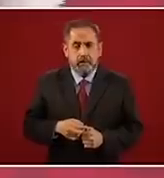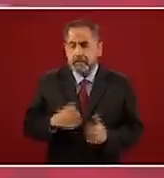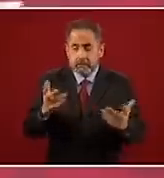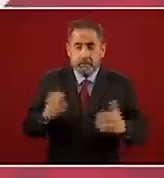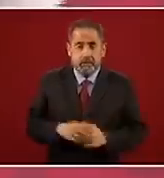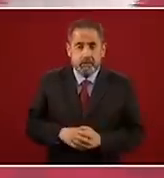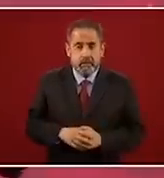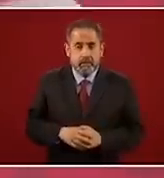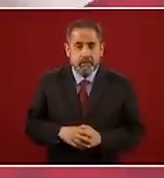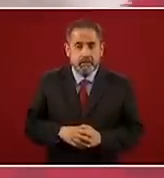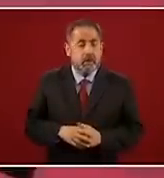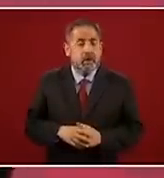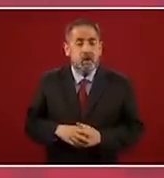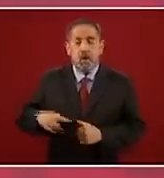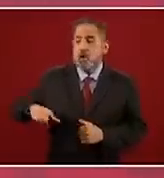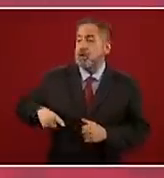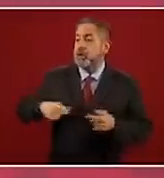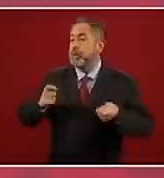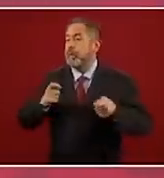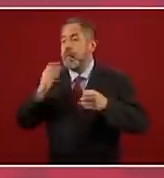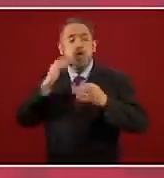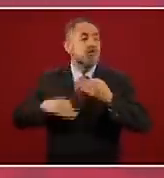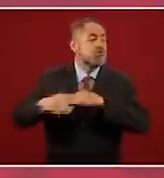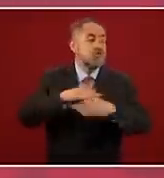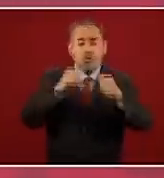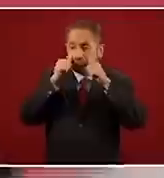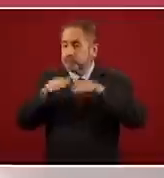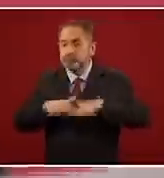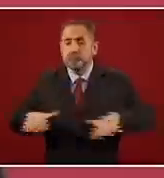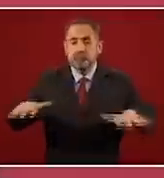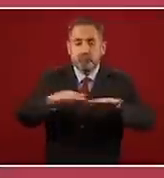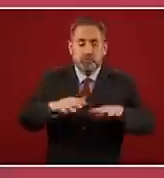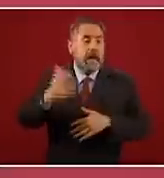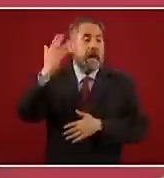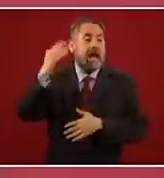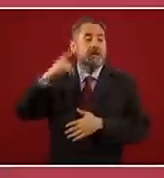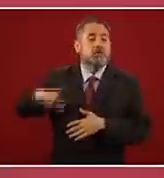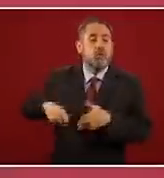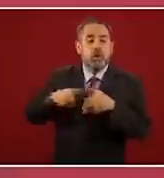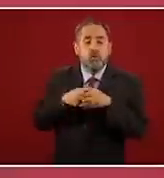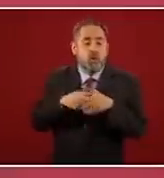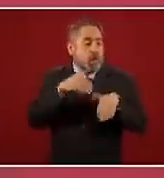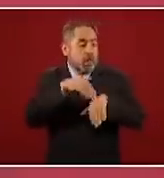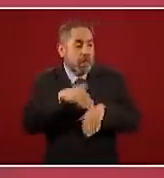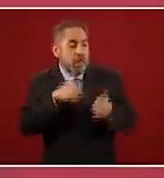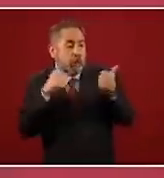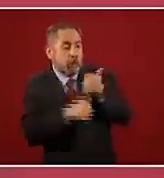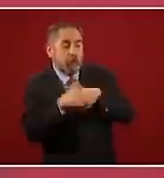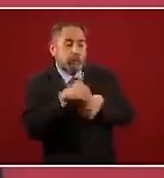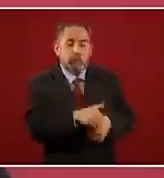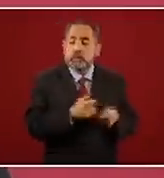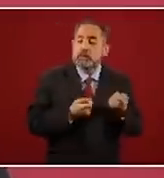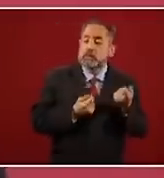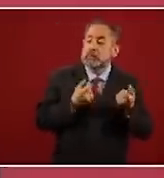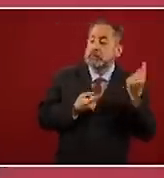Bueno, el gobernar para todos, porque el gobierno estaba tomado, estaba al servicio de